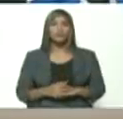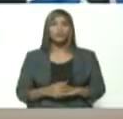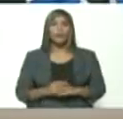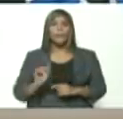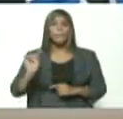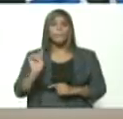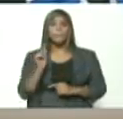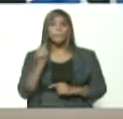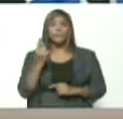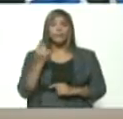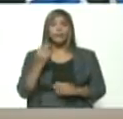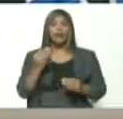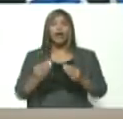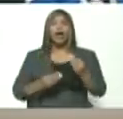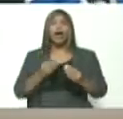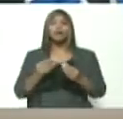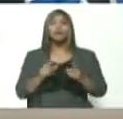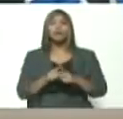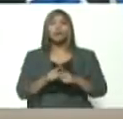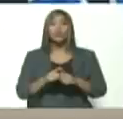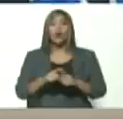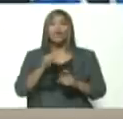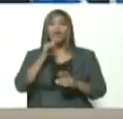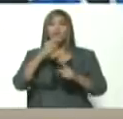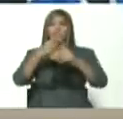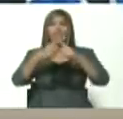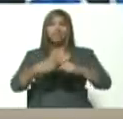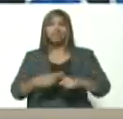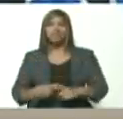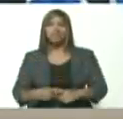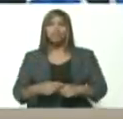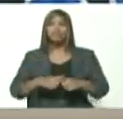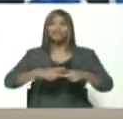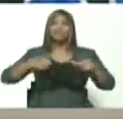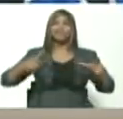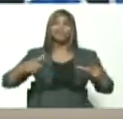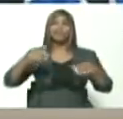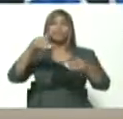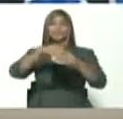Primero, la realización de una auditoría amplia al registro electoral.